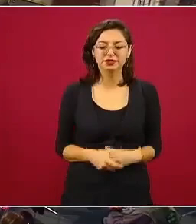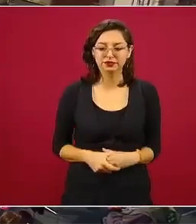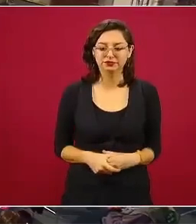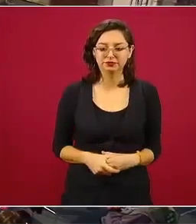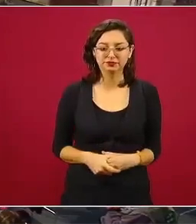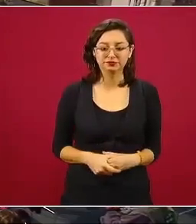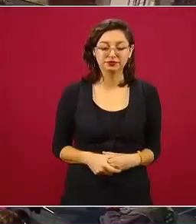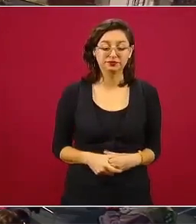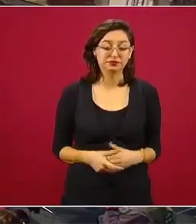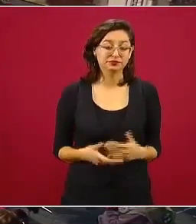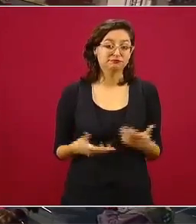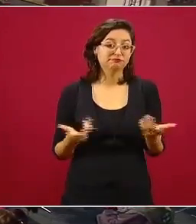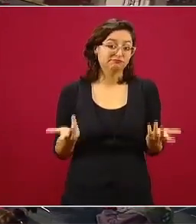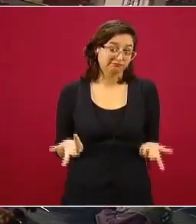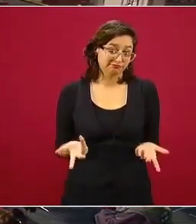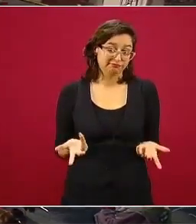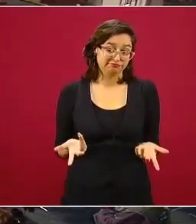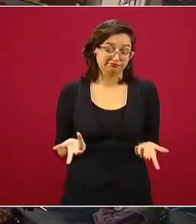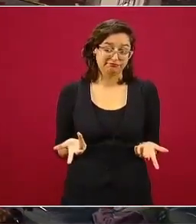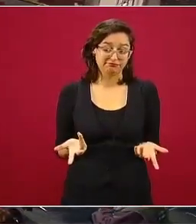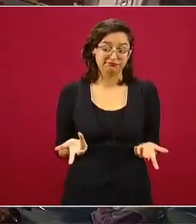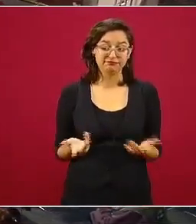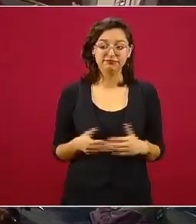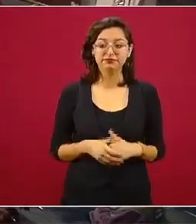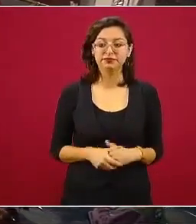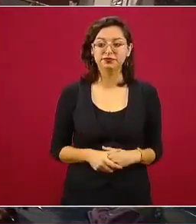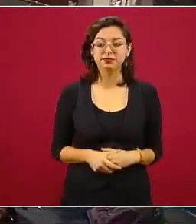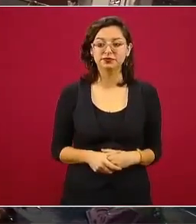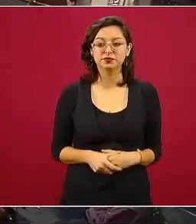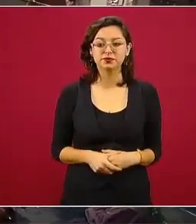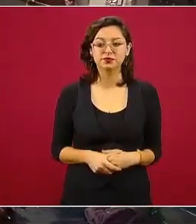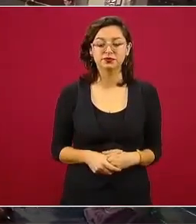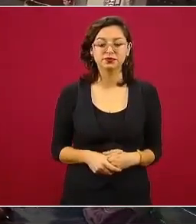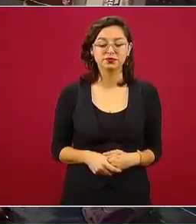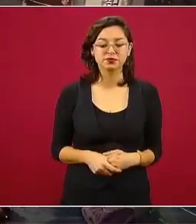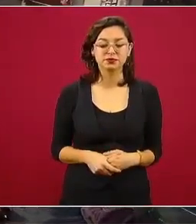Entonces, si ya hicimos